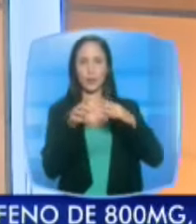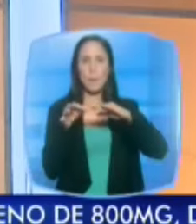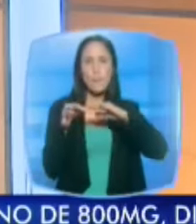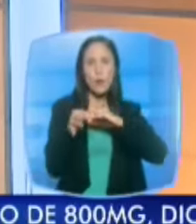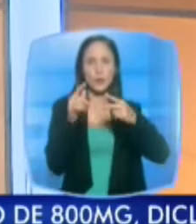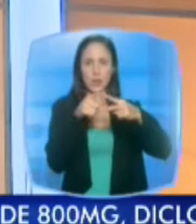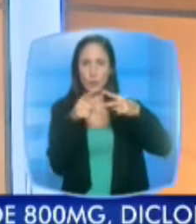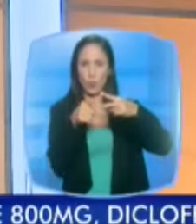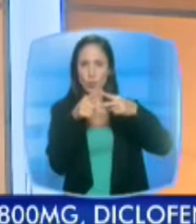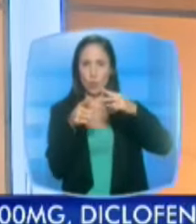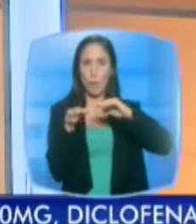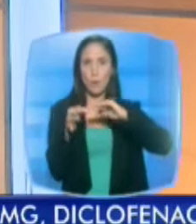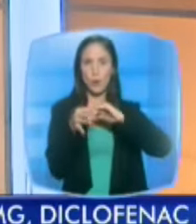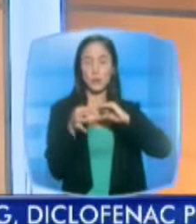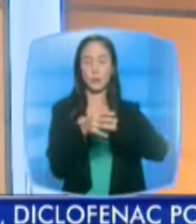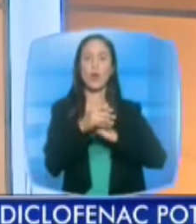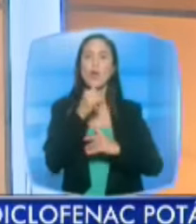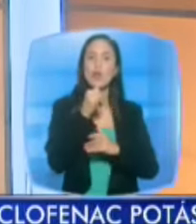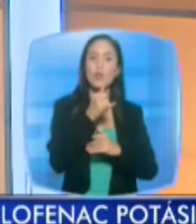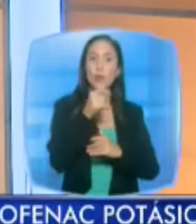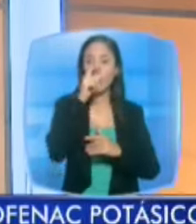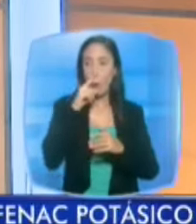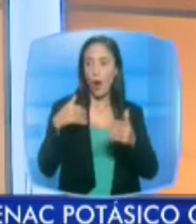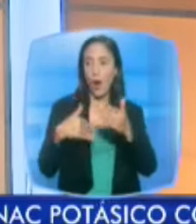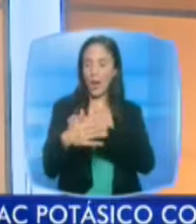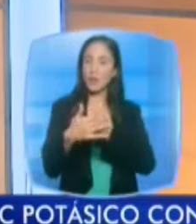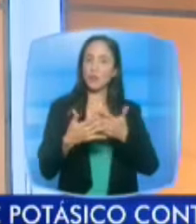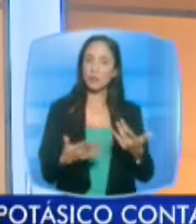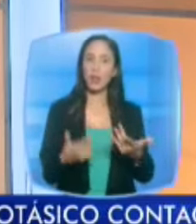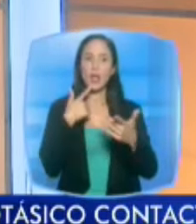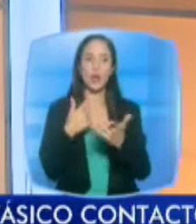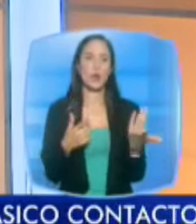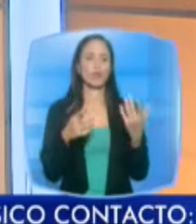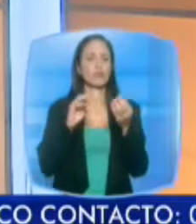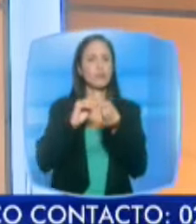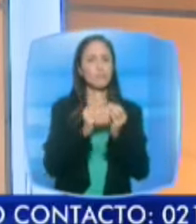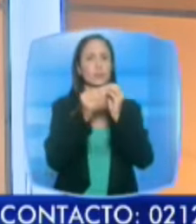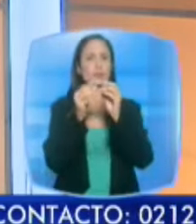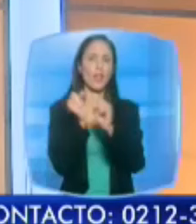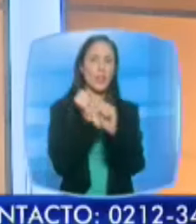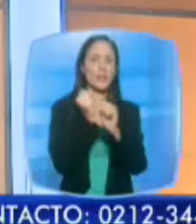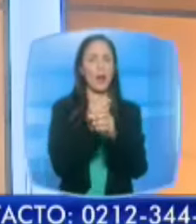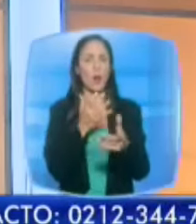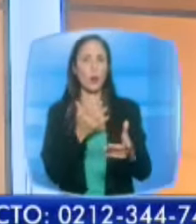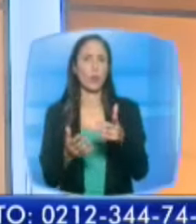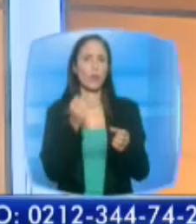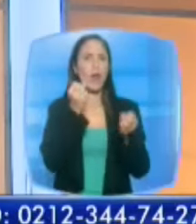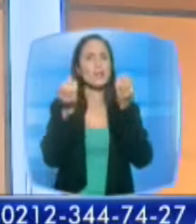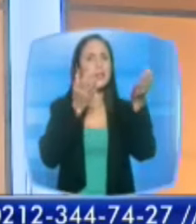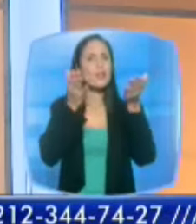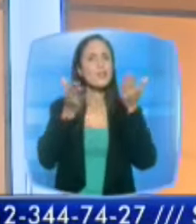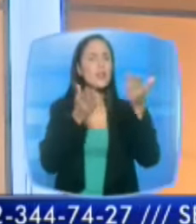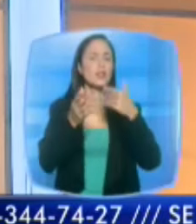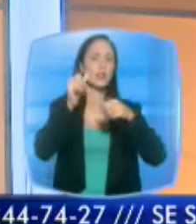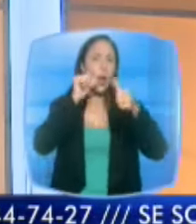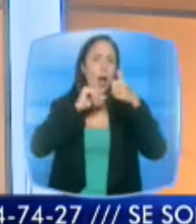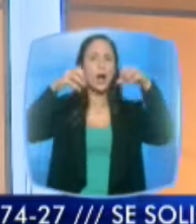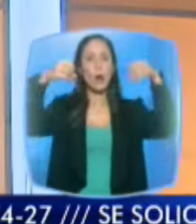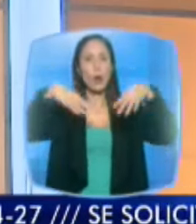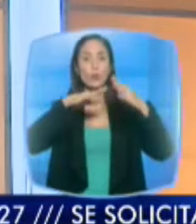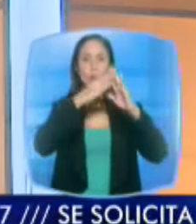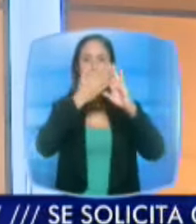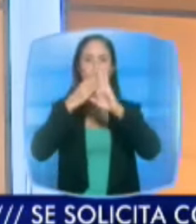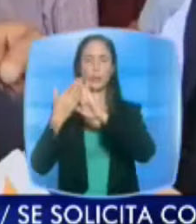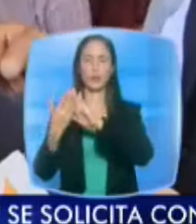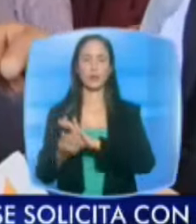Libertador y Santos Marquina aseguraron que este año se dedicarán a reforzar los trabajos para el mejoramiento de los servicios públicos en las